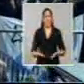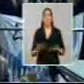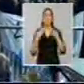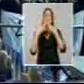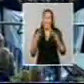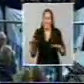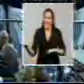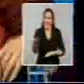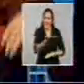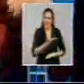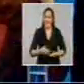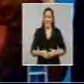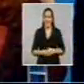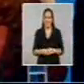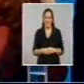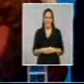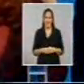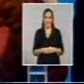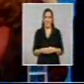Gracias.